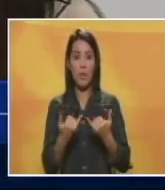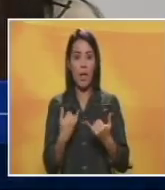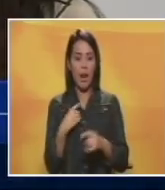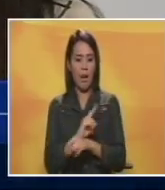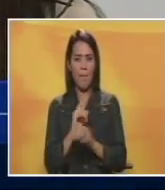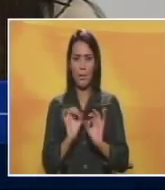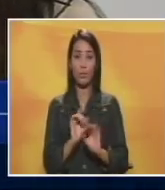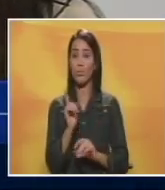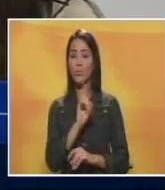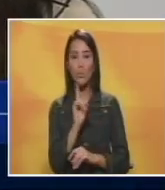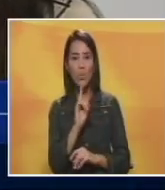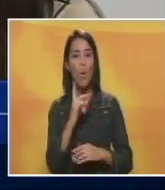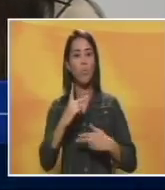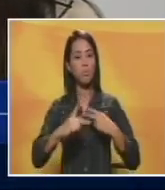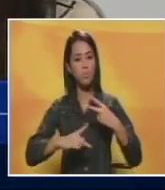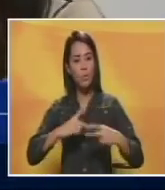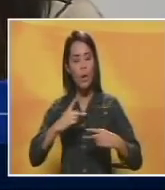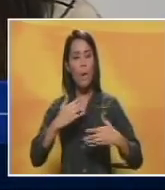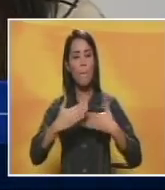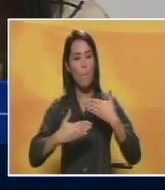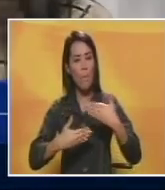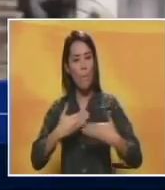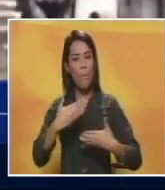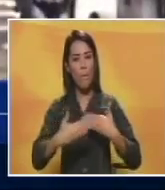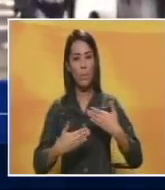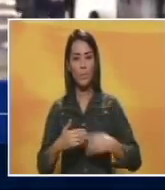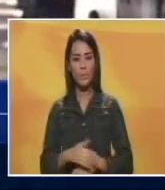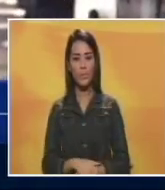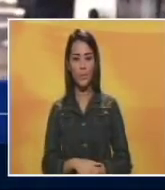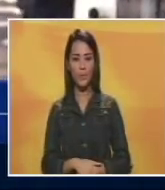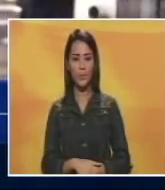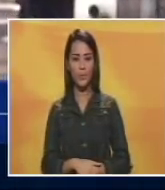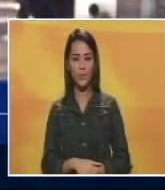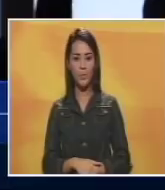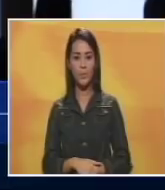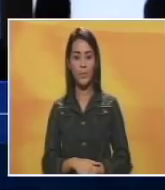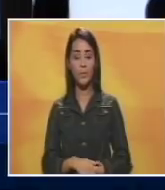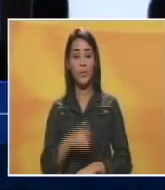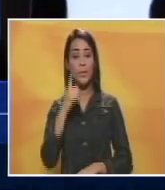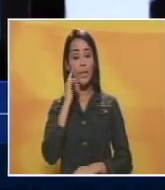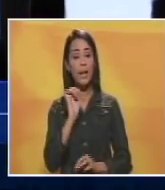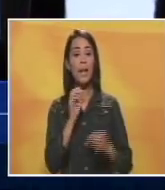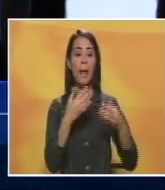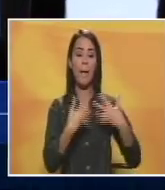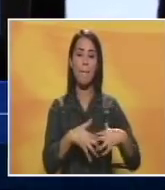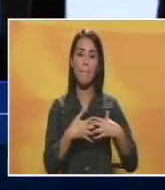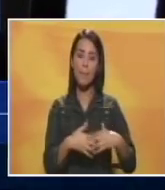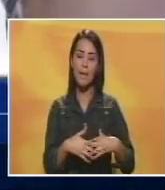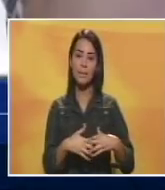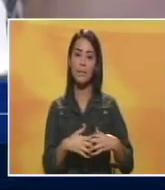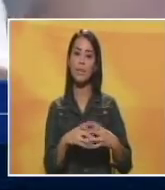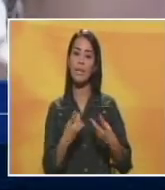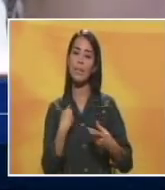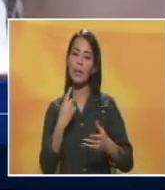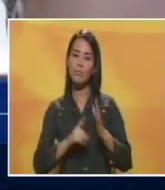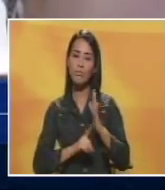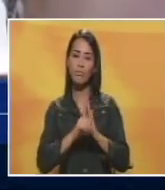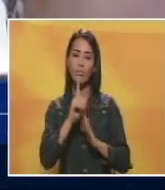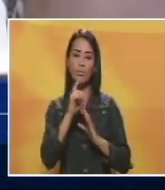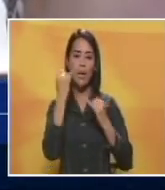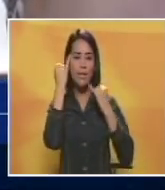un proceso en el que hay que ir avanzando juntos paso a paso. Las pequeñas y medianas empresas que están desarrollando